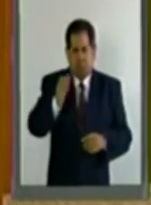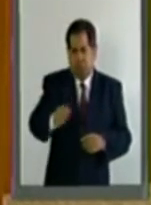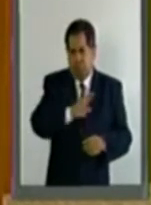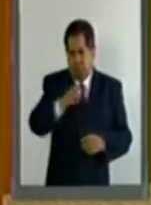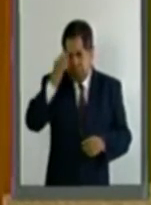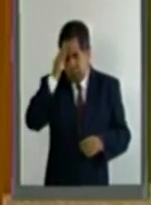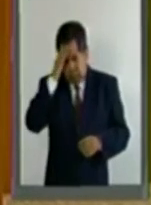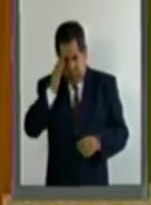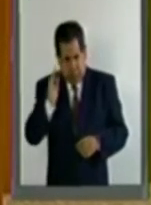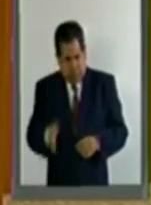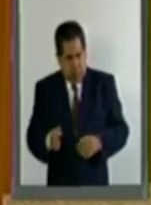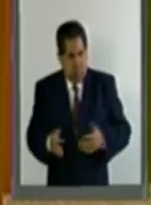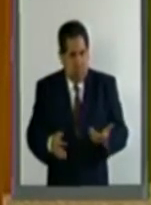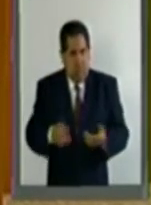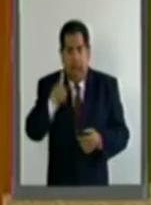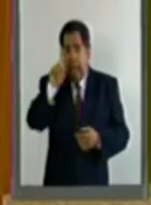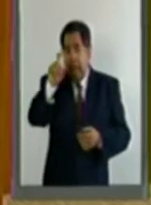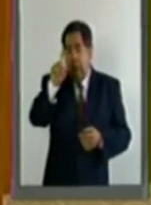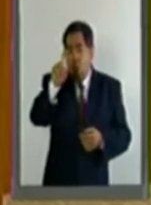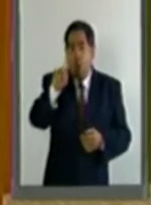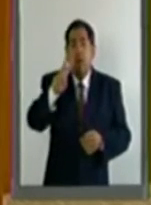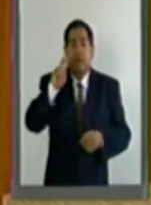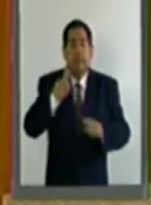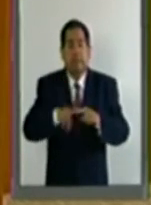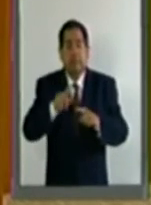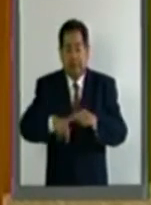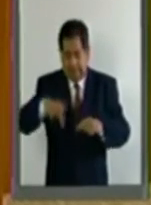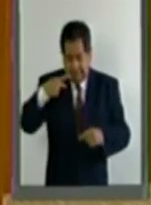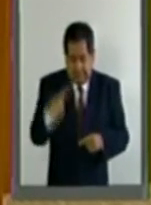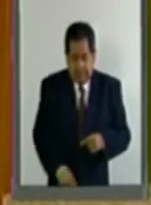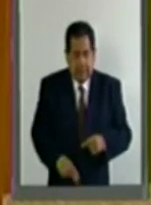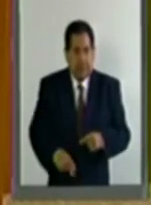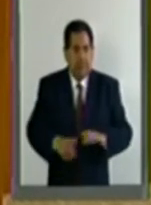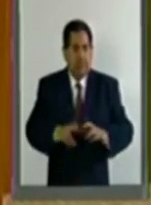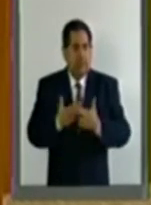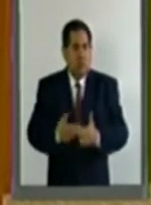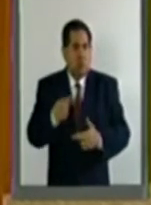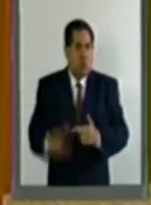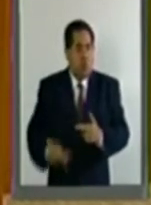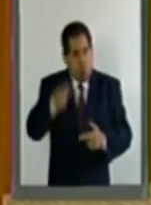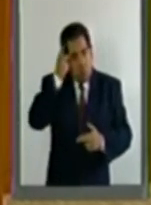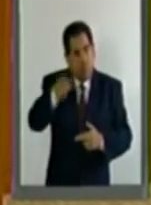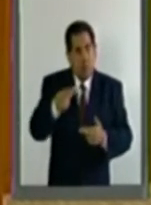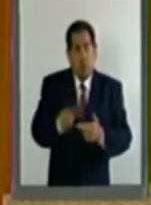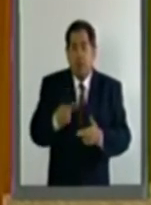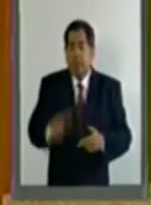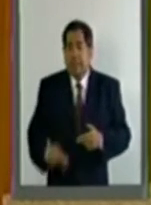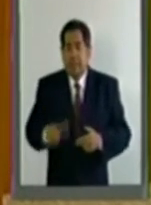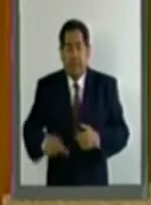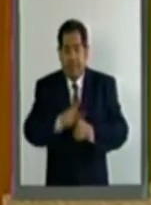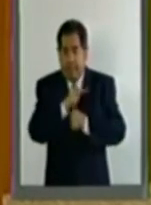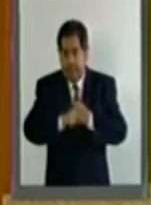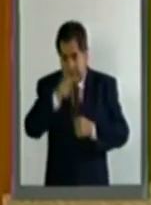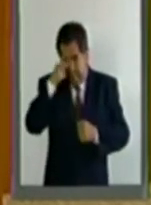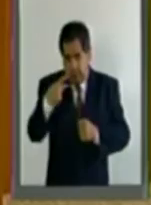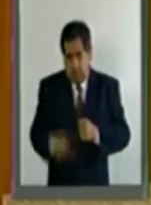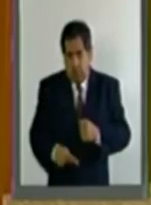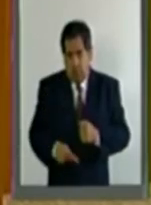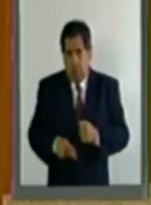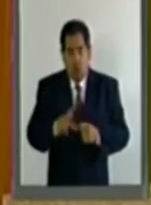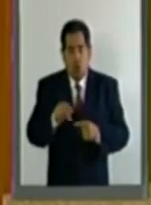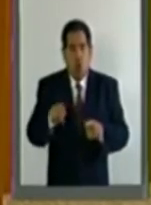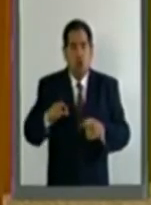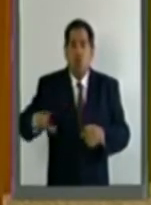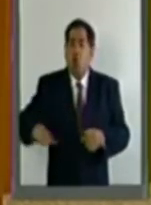reconocemos. El agua es un recurso nacional, es de la nación, pero no es del